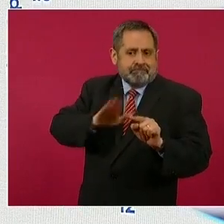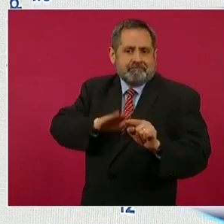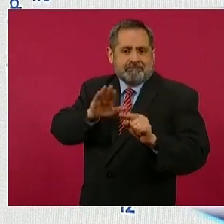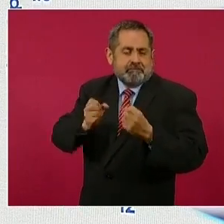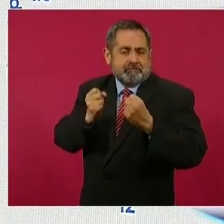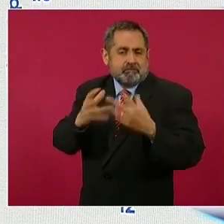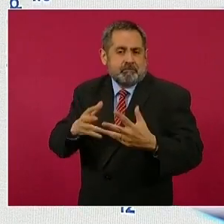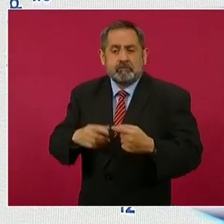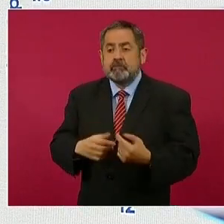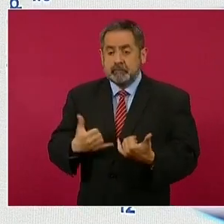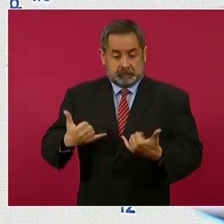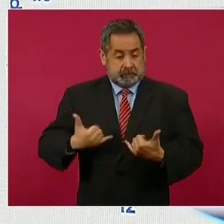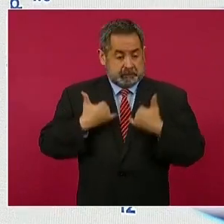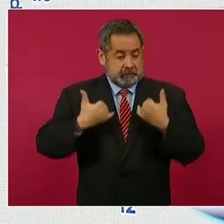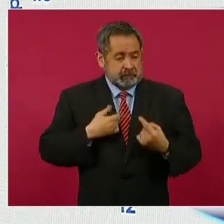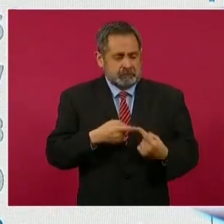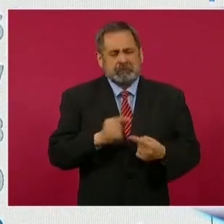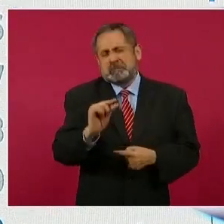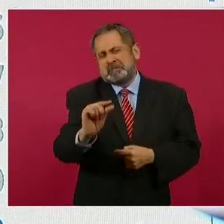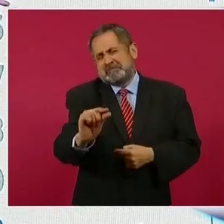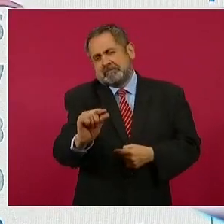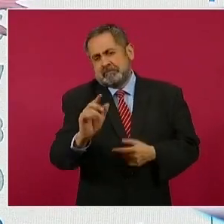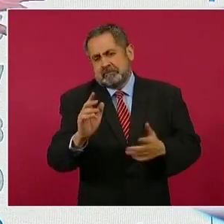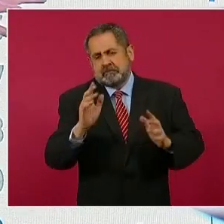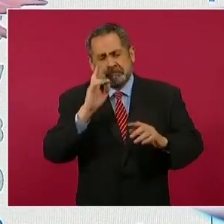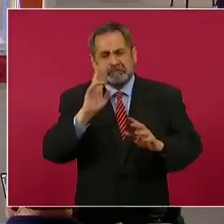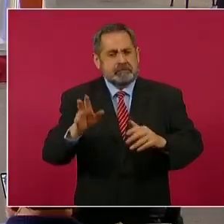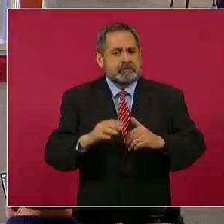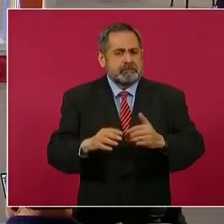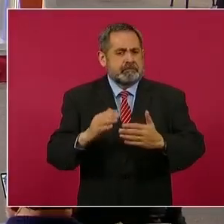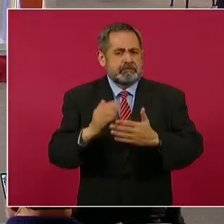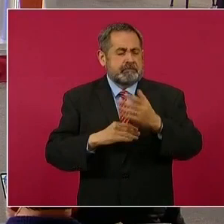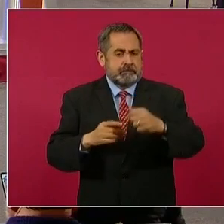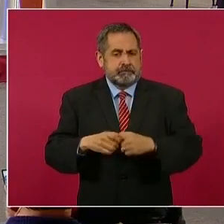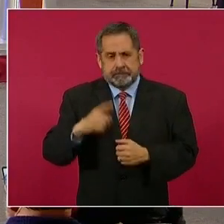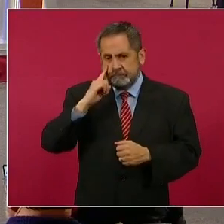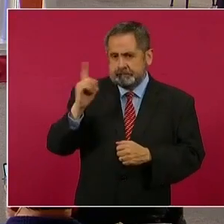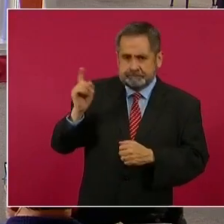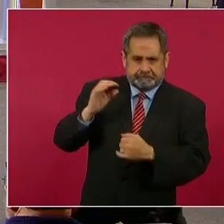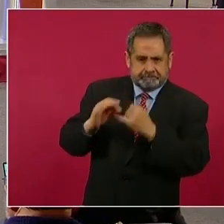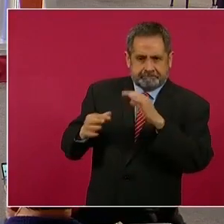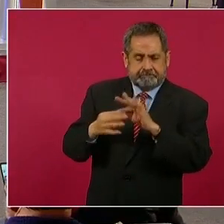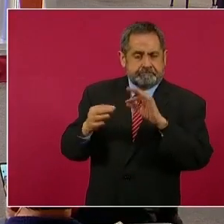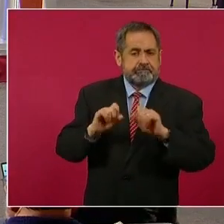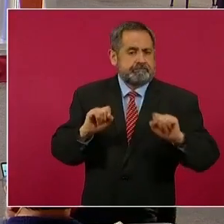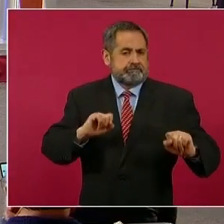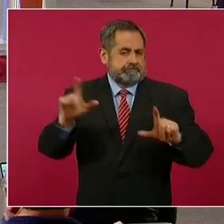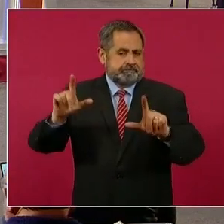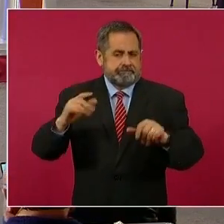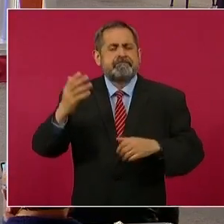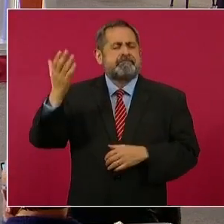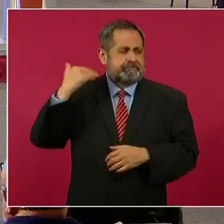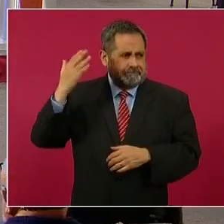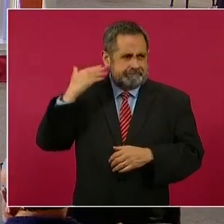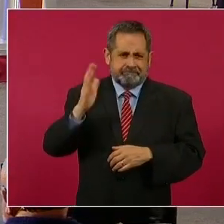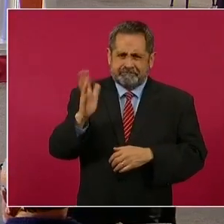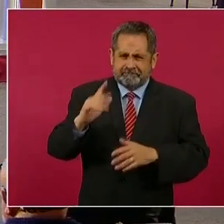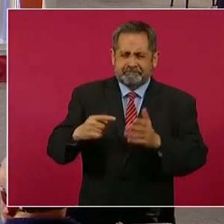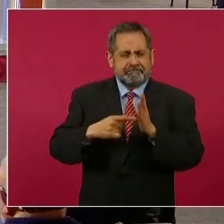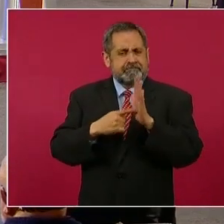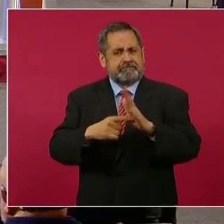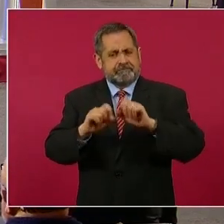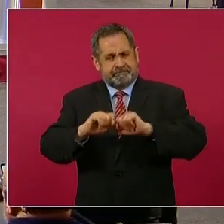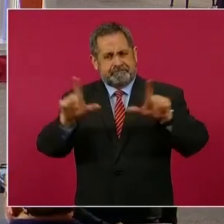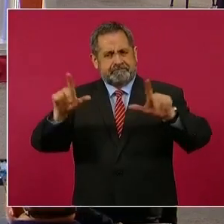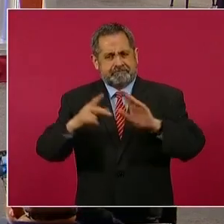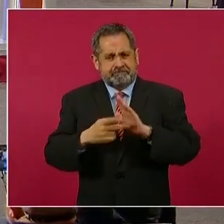adolescentes, el riesgo es muy bajo. Y vamos a verlo con estas últimas 3 gráficas que ya presentamos también anteriormente, pero con mucho